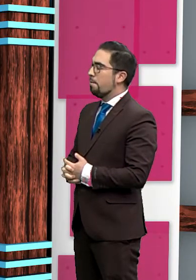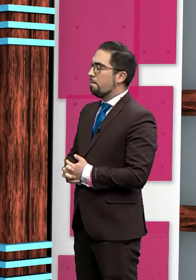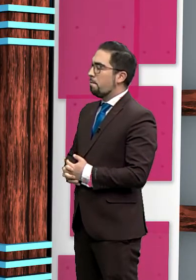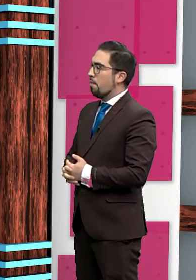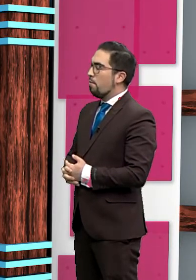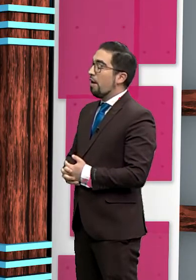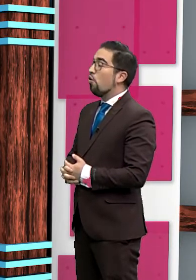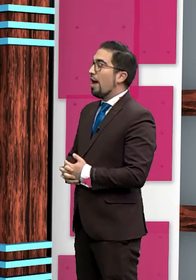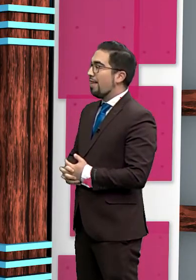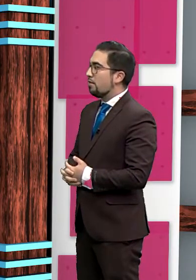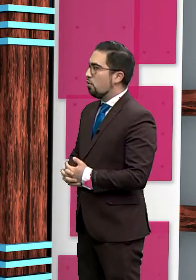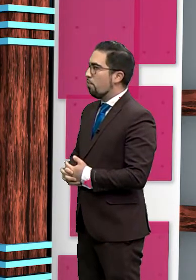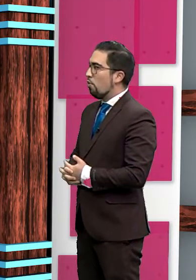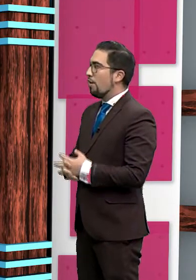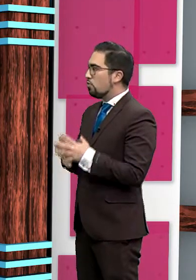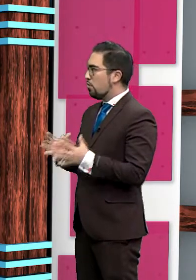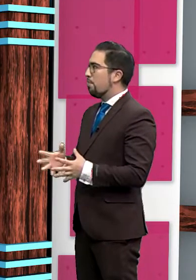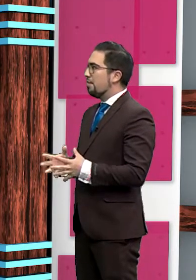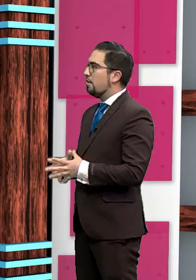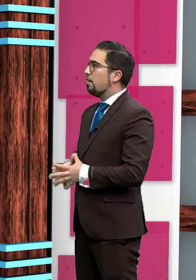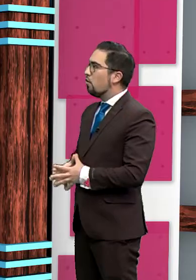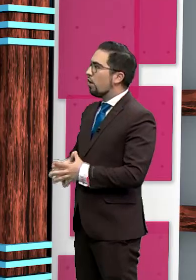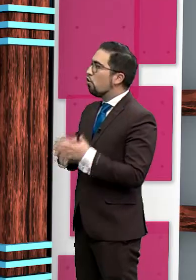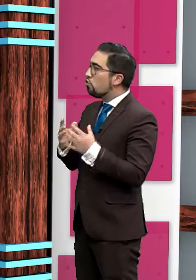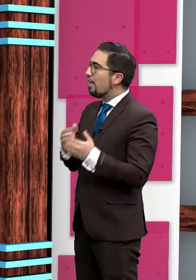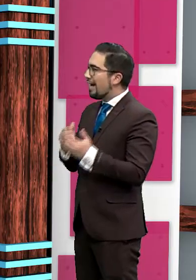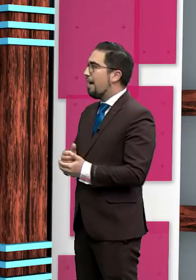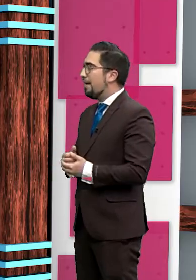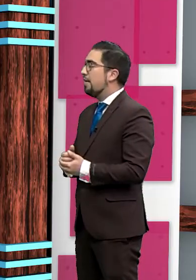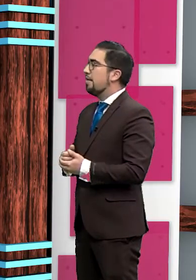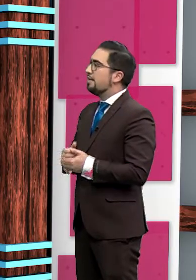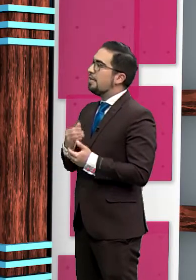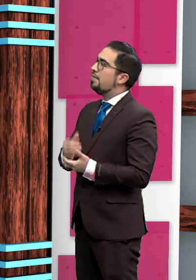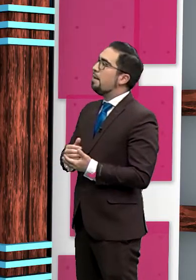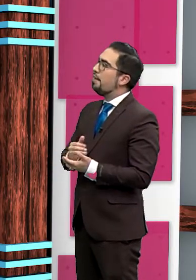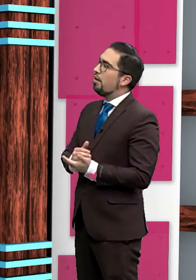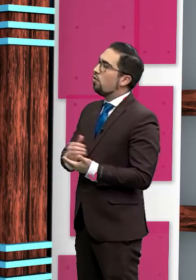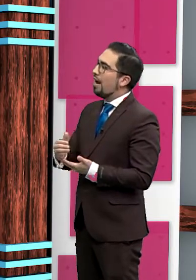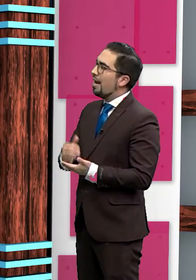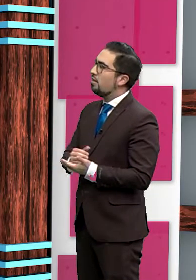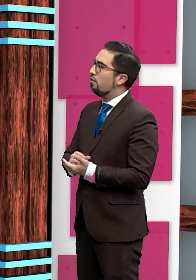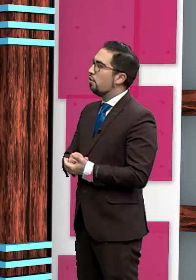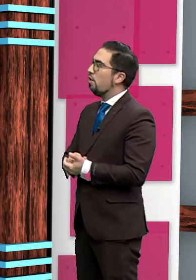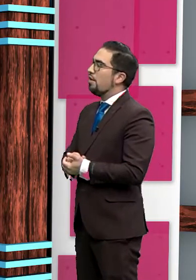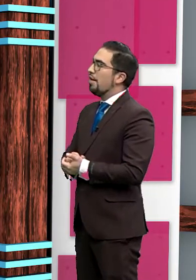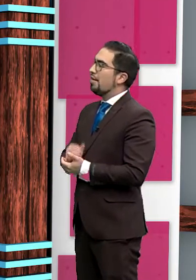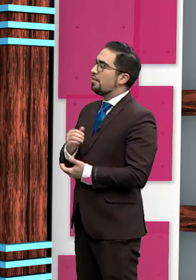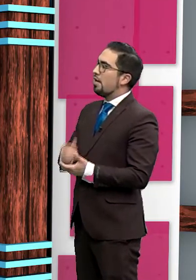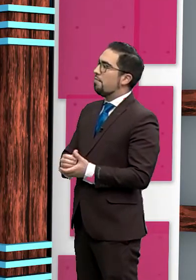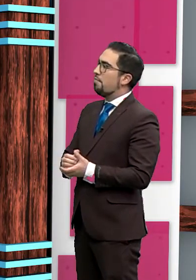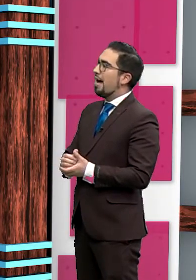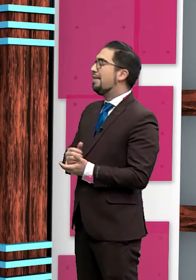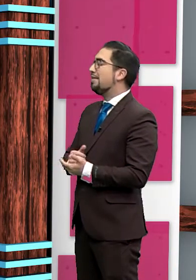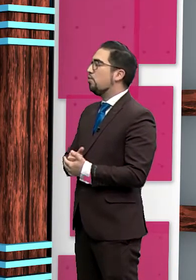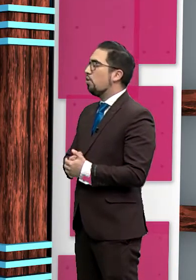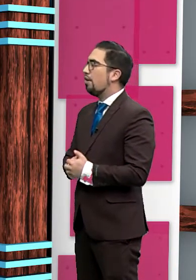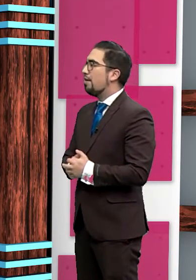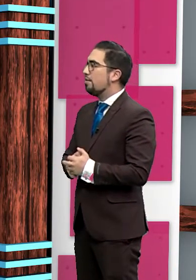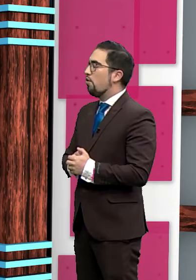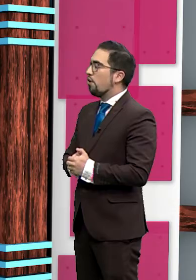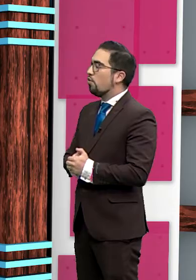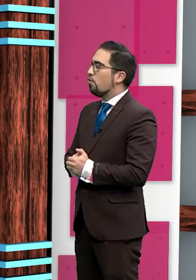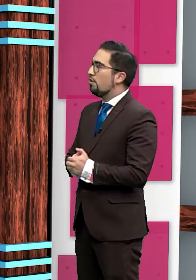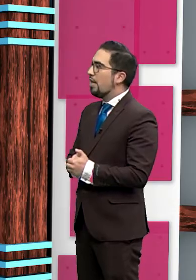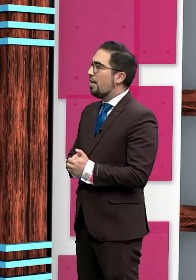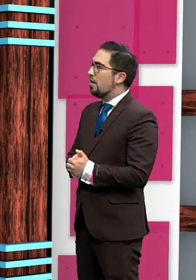ser mejoradas, o por lo menos el presidente dijo que no se acaba sencillamente con la elección de las altas autoridades